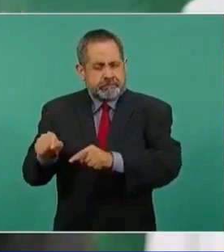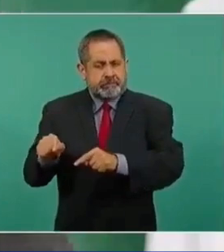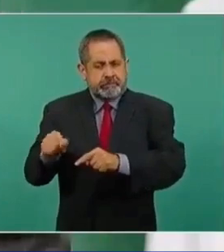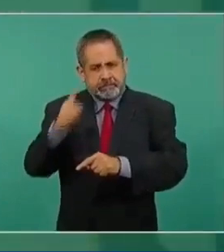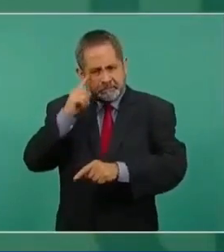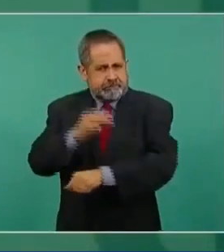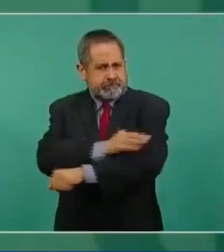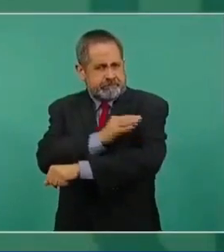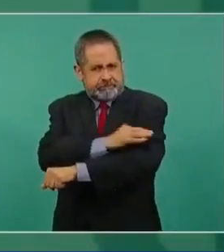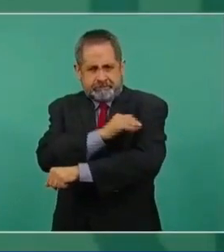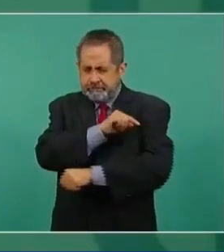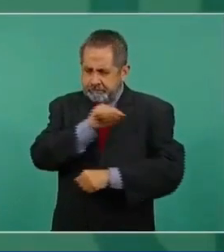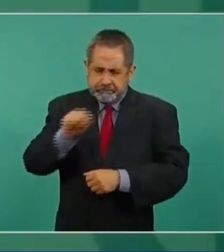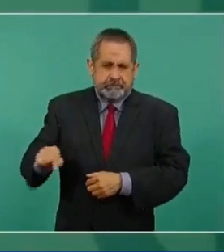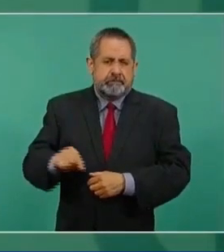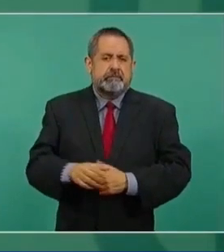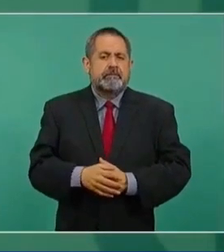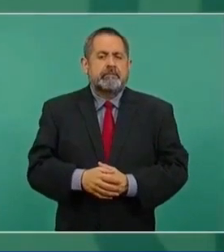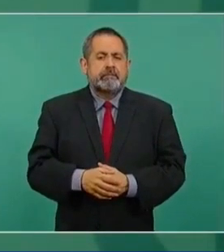a la vacunación,